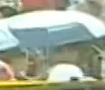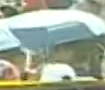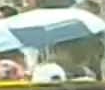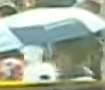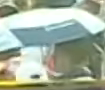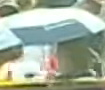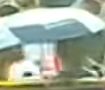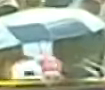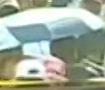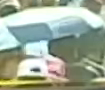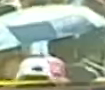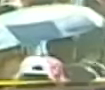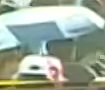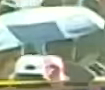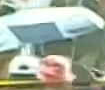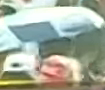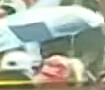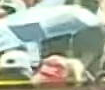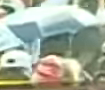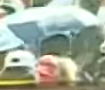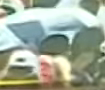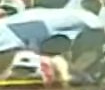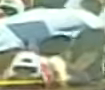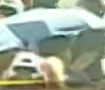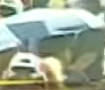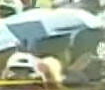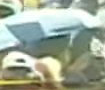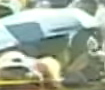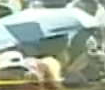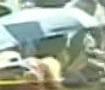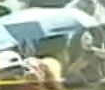para este proceso de postulaciones que se realiza hasta el día de hoy, 25 de marzo.